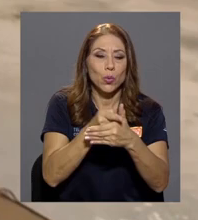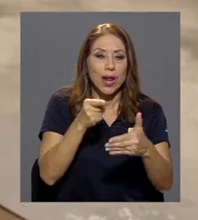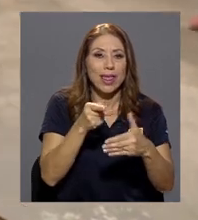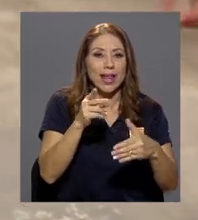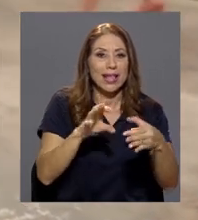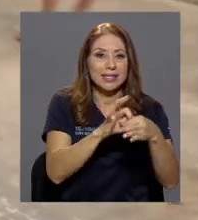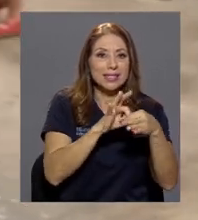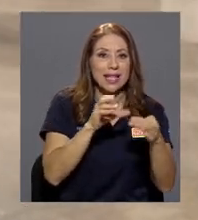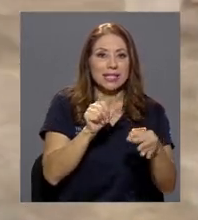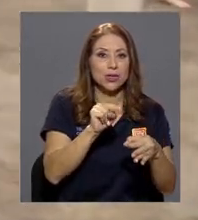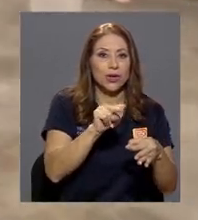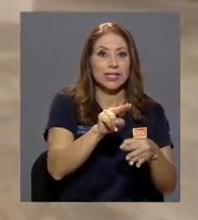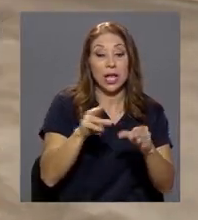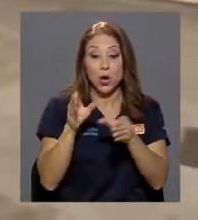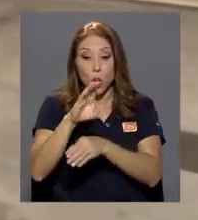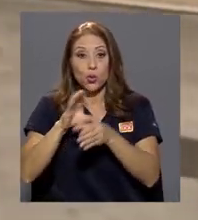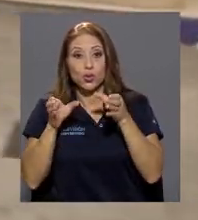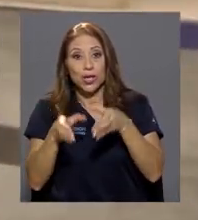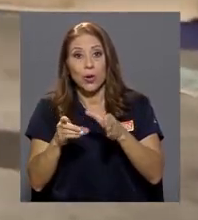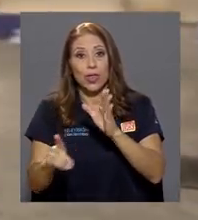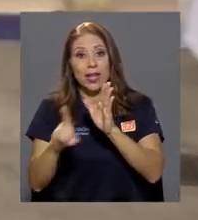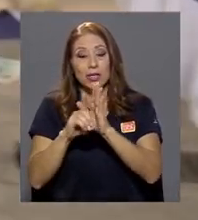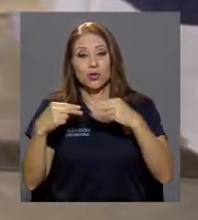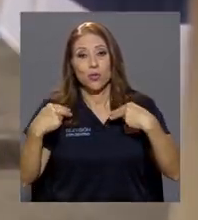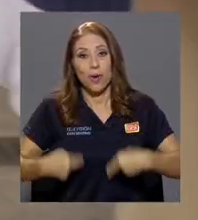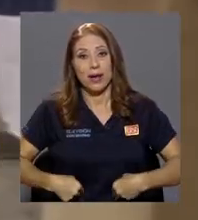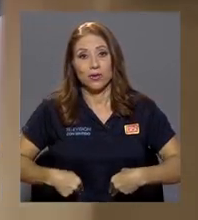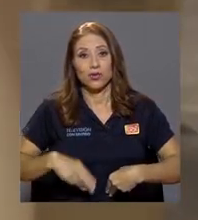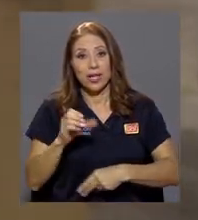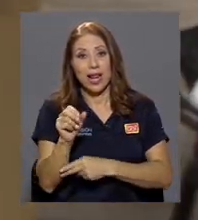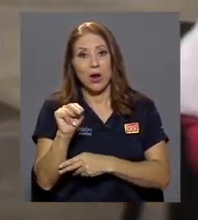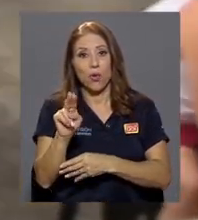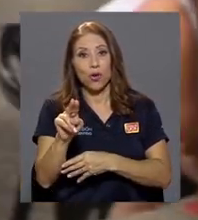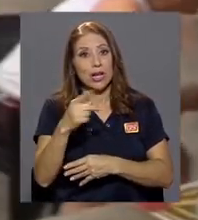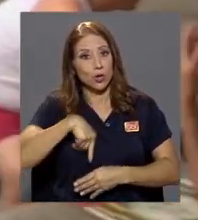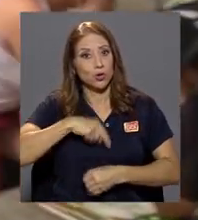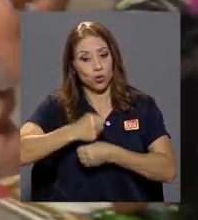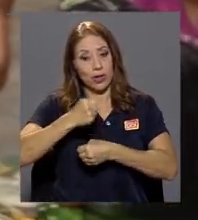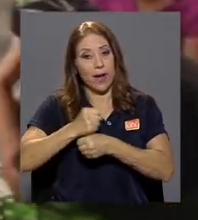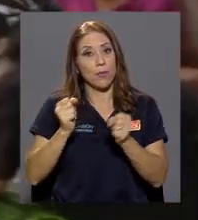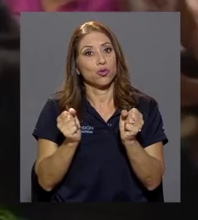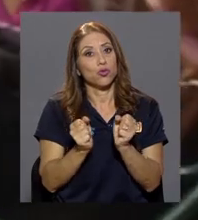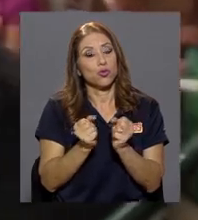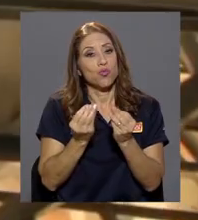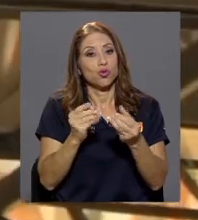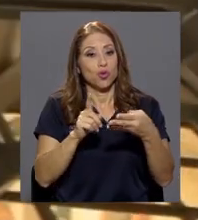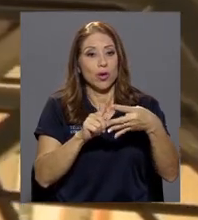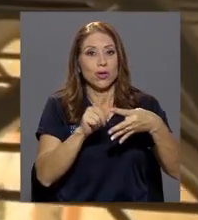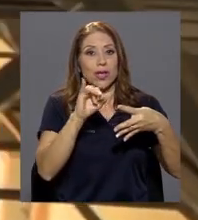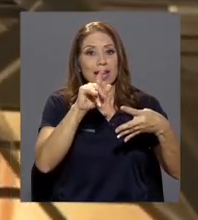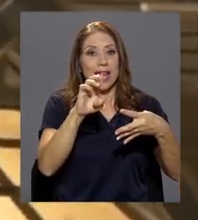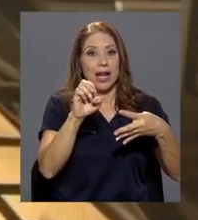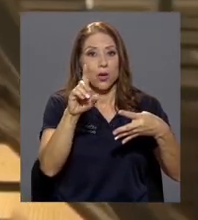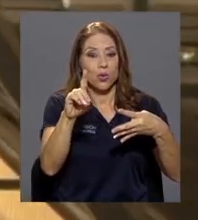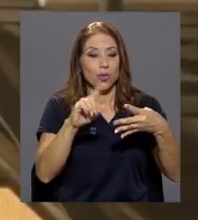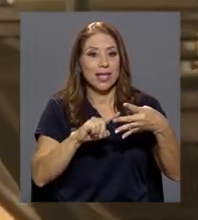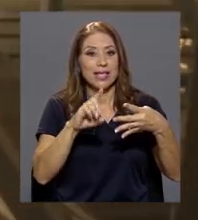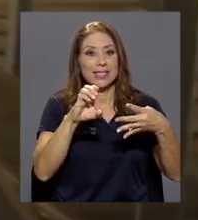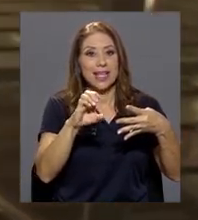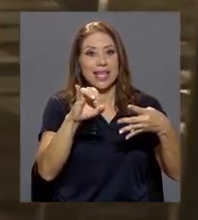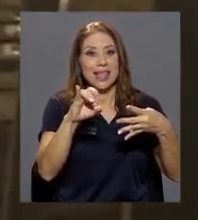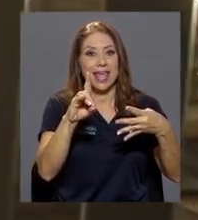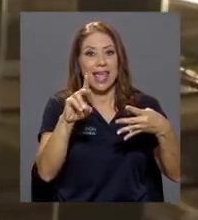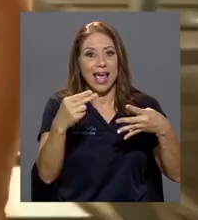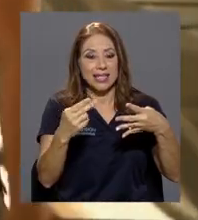derechos humanos de naciones unidas al menos nosotros trabajamos mucho con estos 44 fuentes estos cuatro informes y la noche y dh el catch